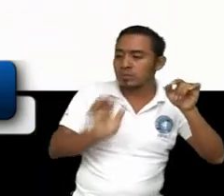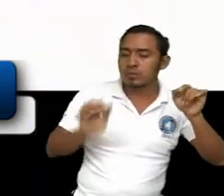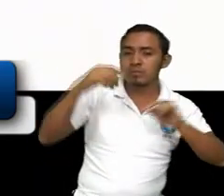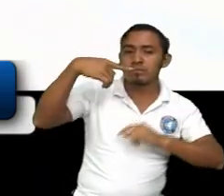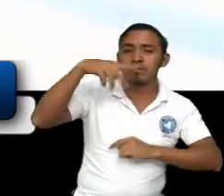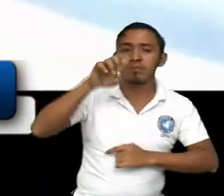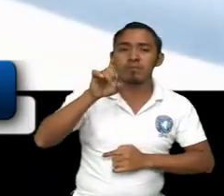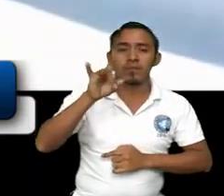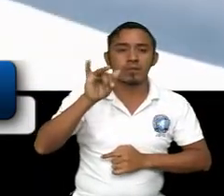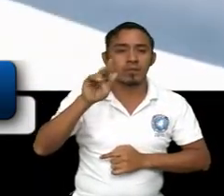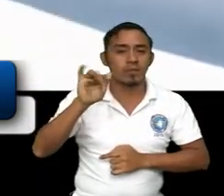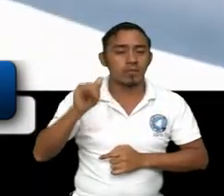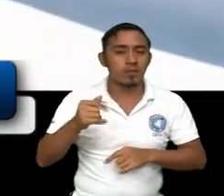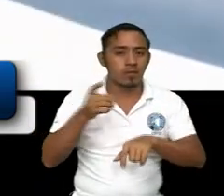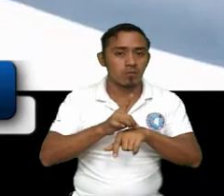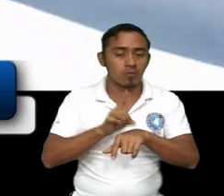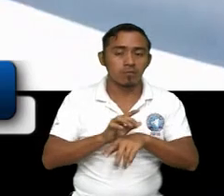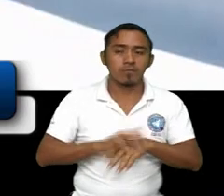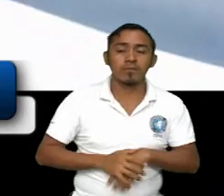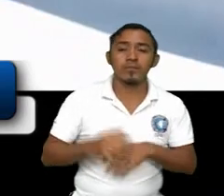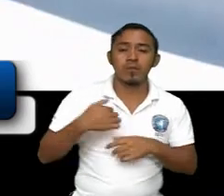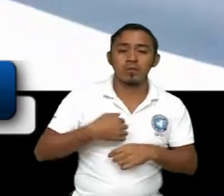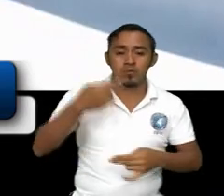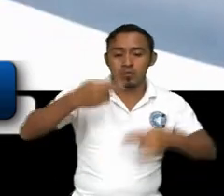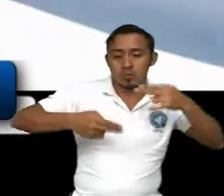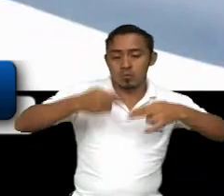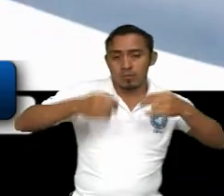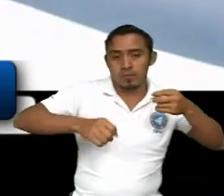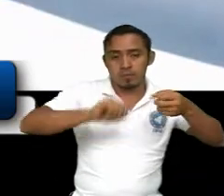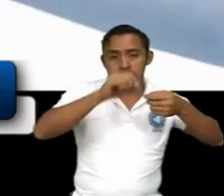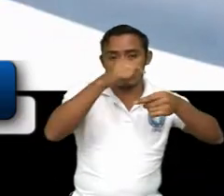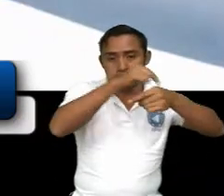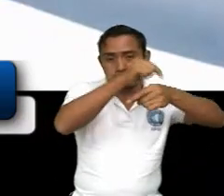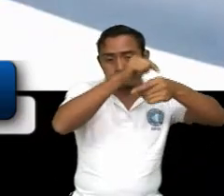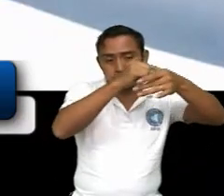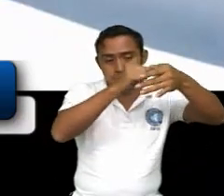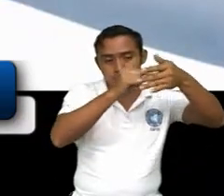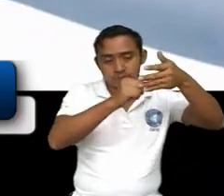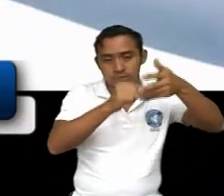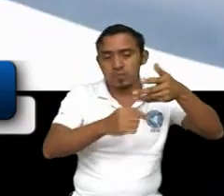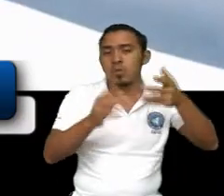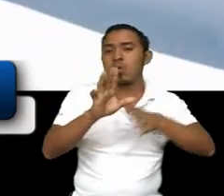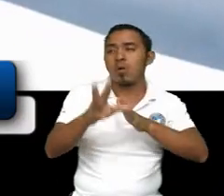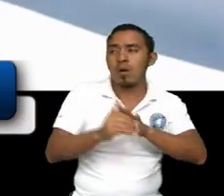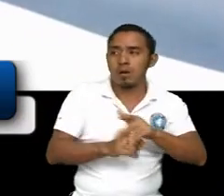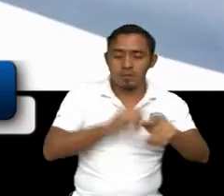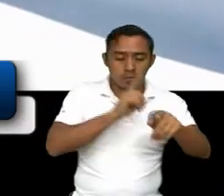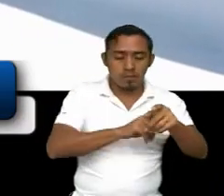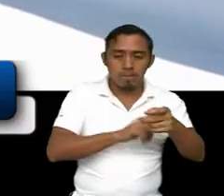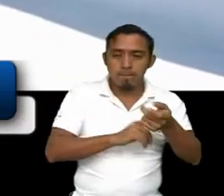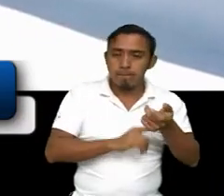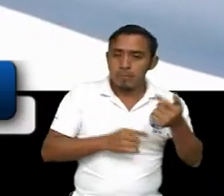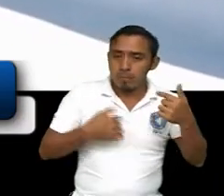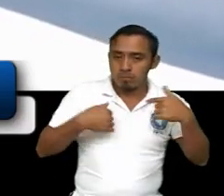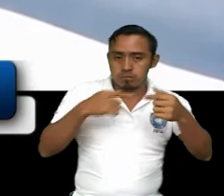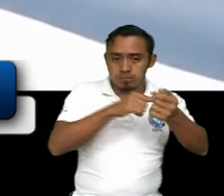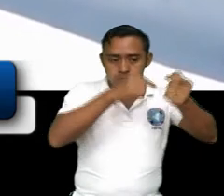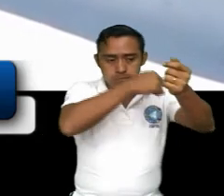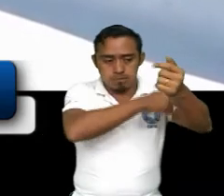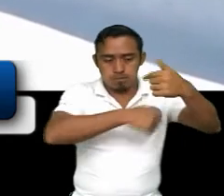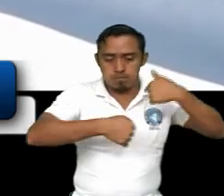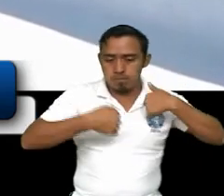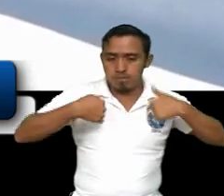en donde tomamos el número de articulaciones que están afectas hacemos una sumatoria y podemos decir que